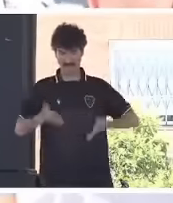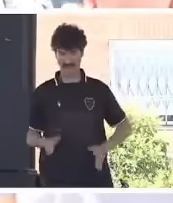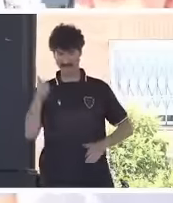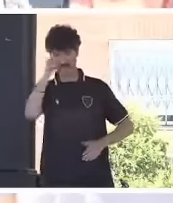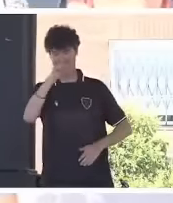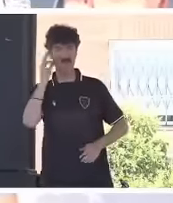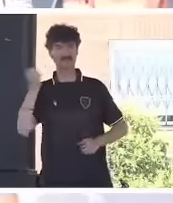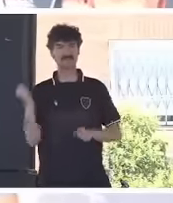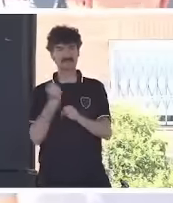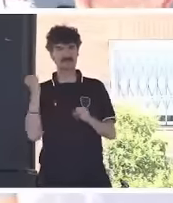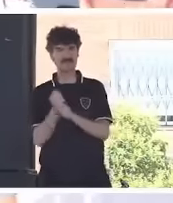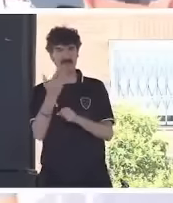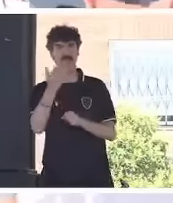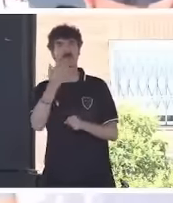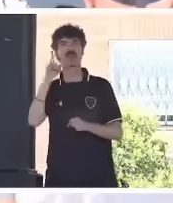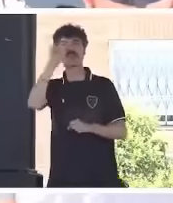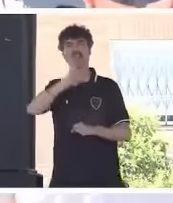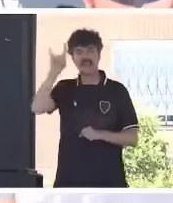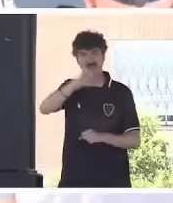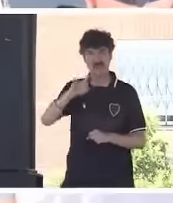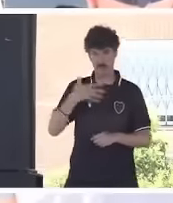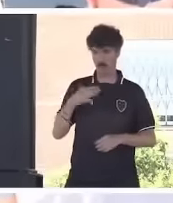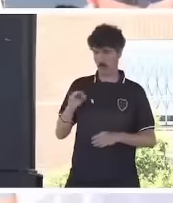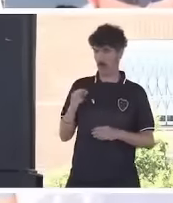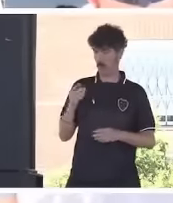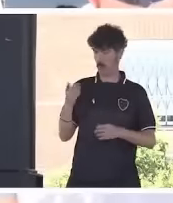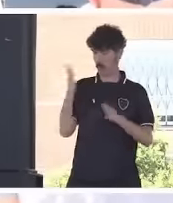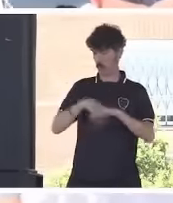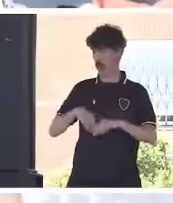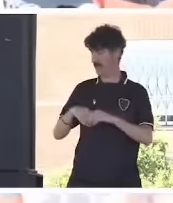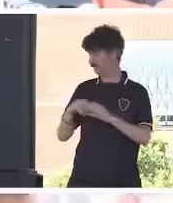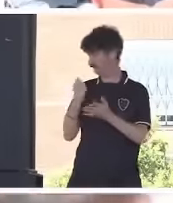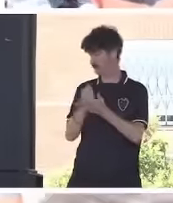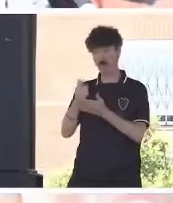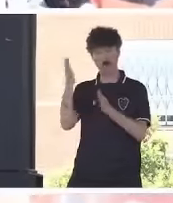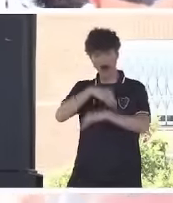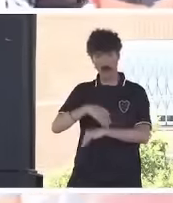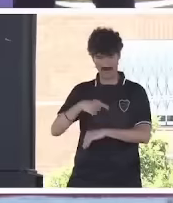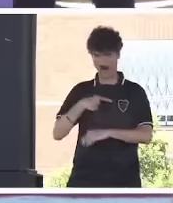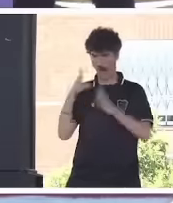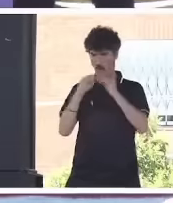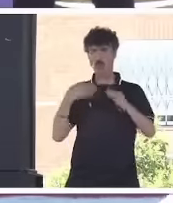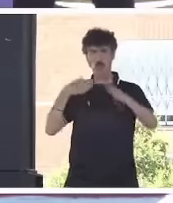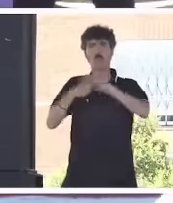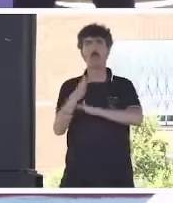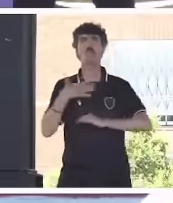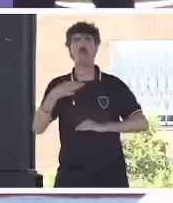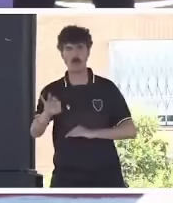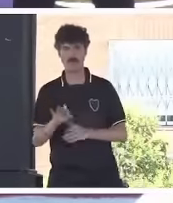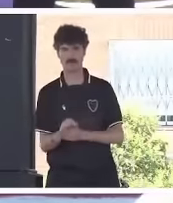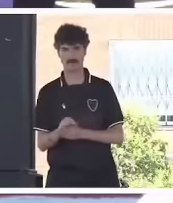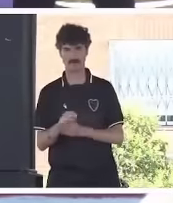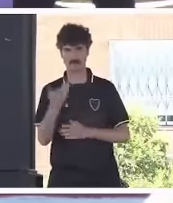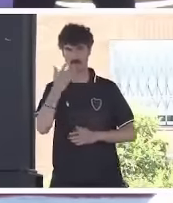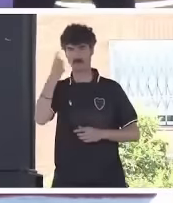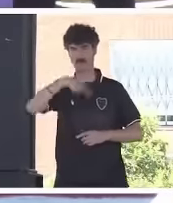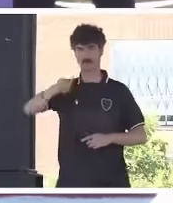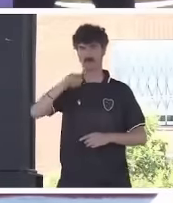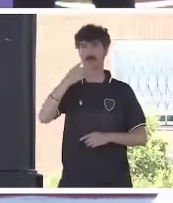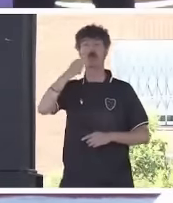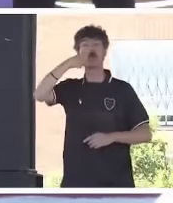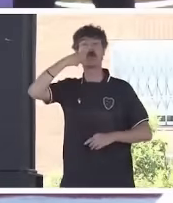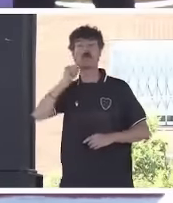de un trabajador senegalés que no tiene papeles pueda llegar a la universidad? ¿Cómo no va a merecer la pena dejarse la piel para que los ucranianos